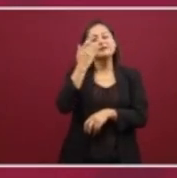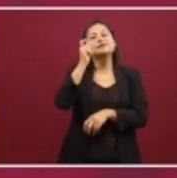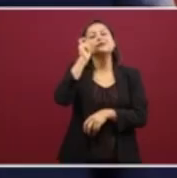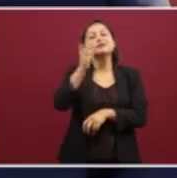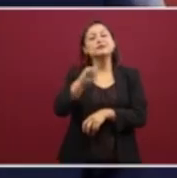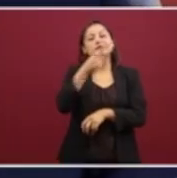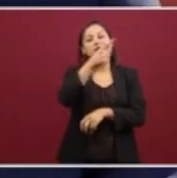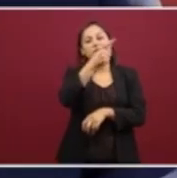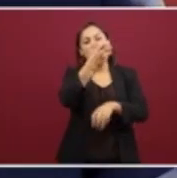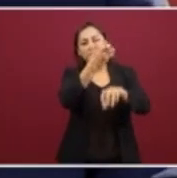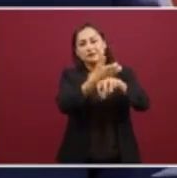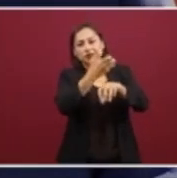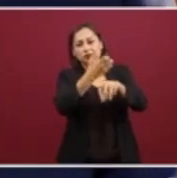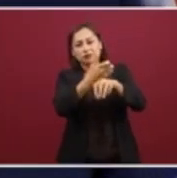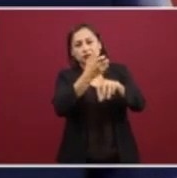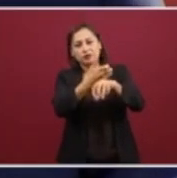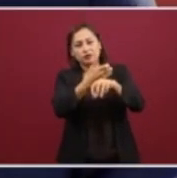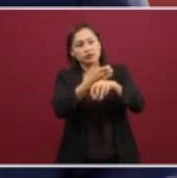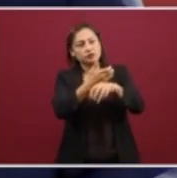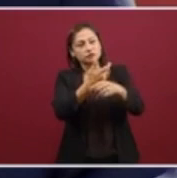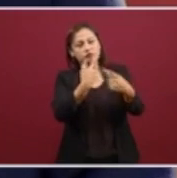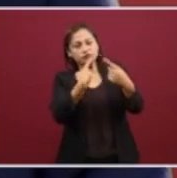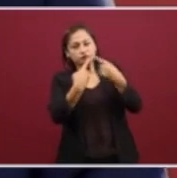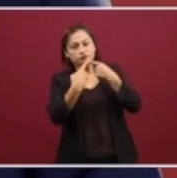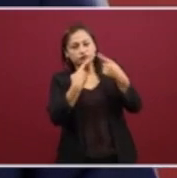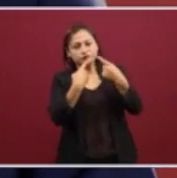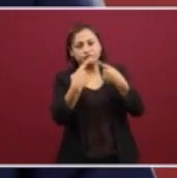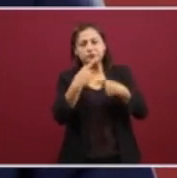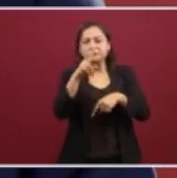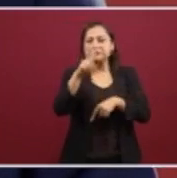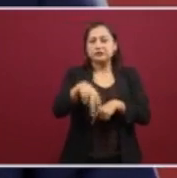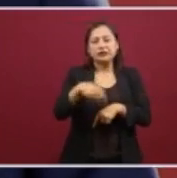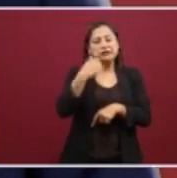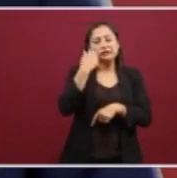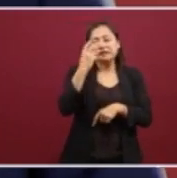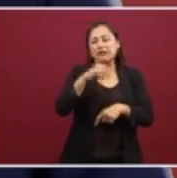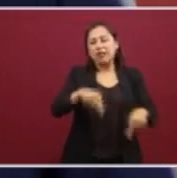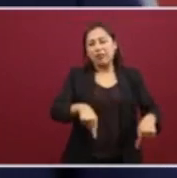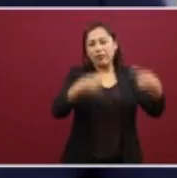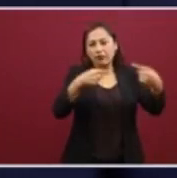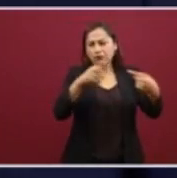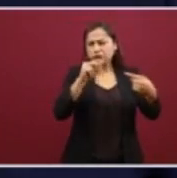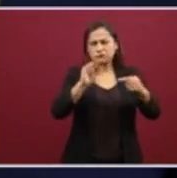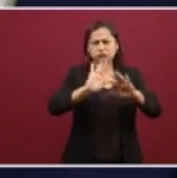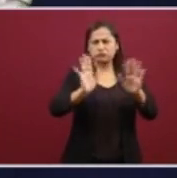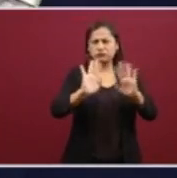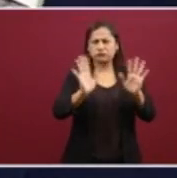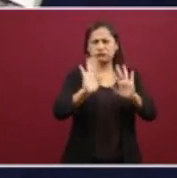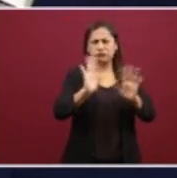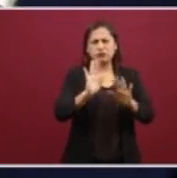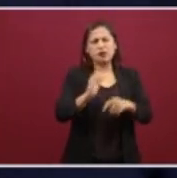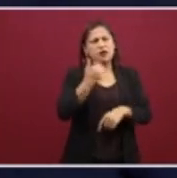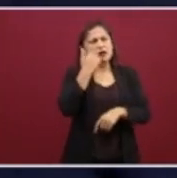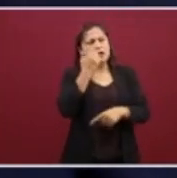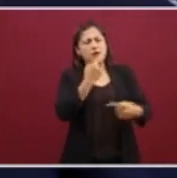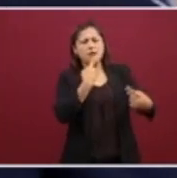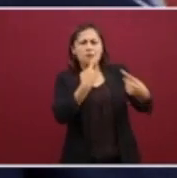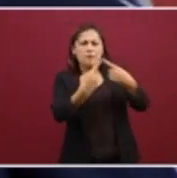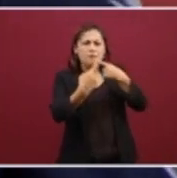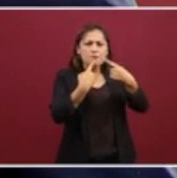Unidos, no queremos pelearnos con el gobierno de Estados Unidos y